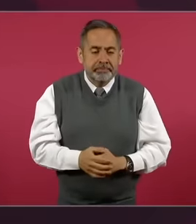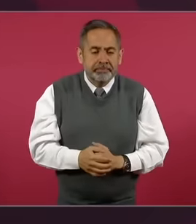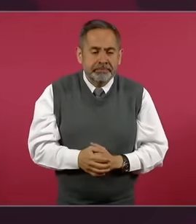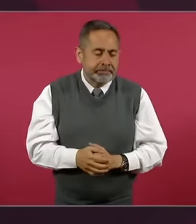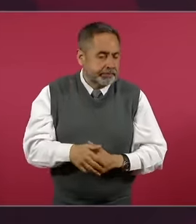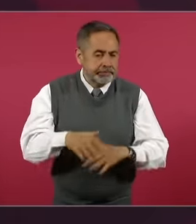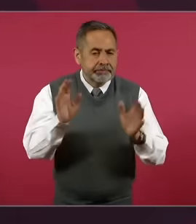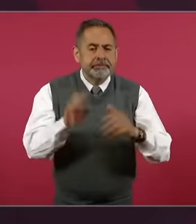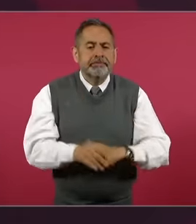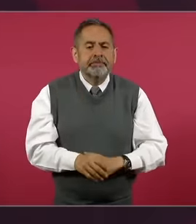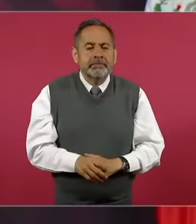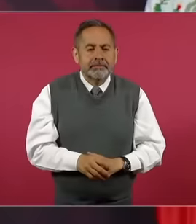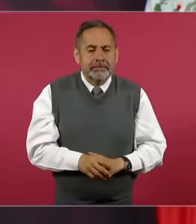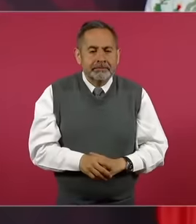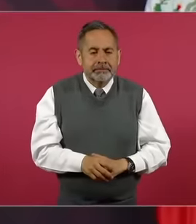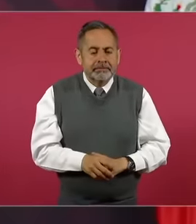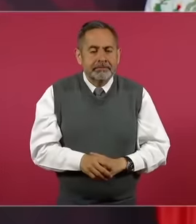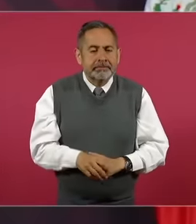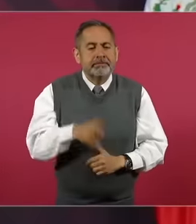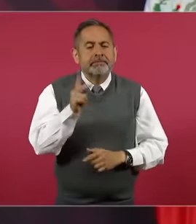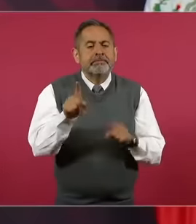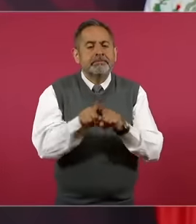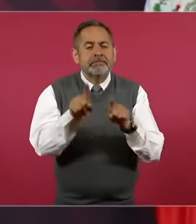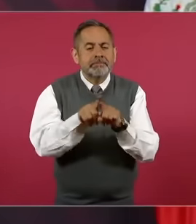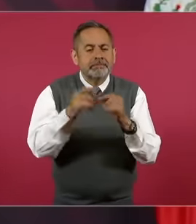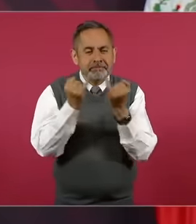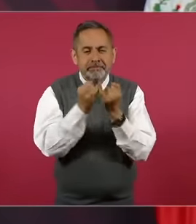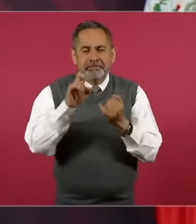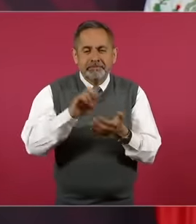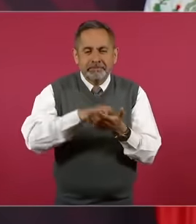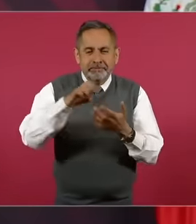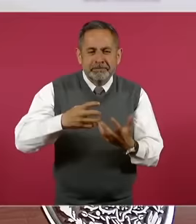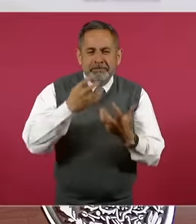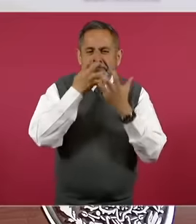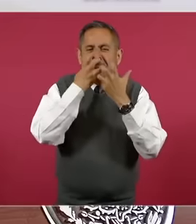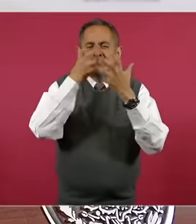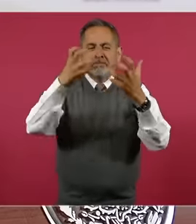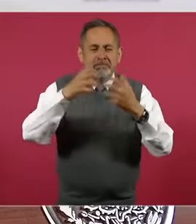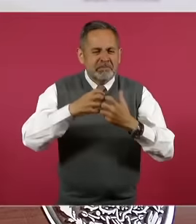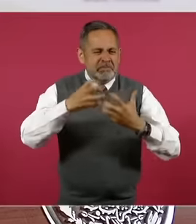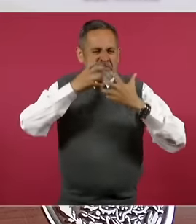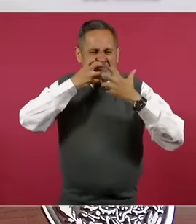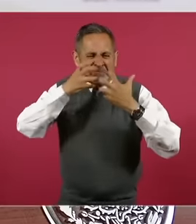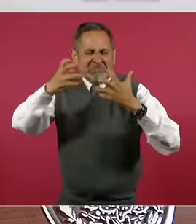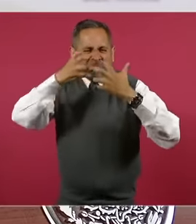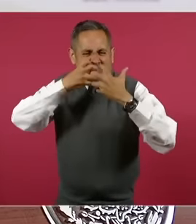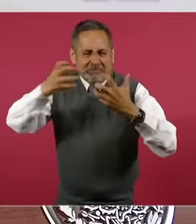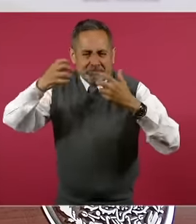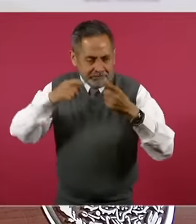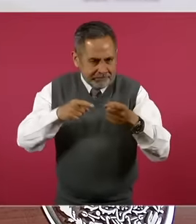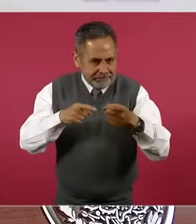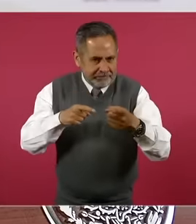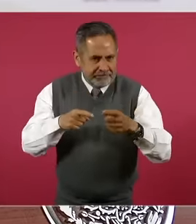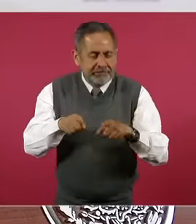Pero en fin, es como cuando el grito, las arengas, imagínense